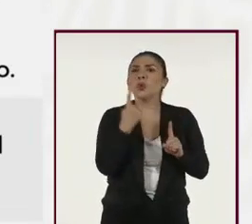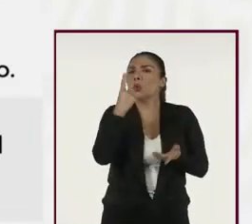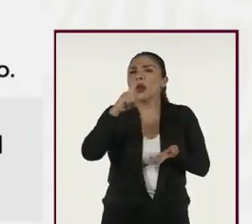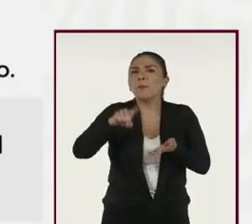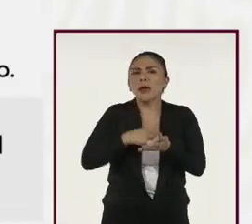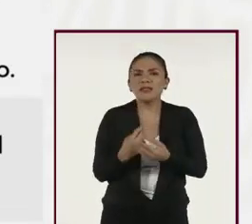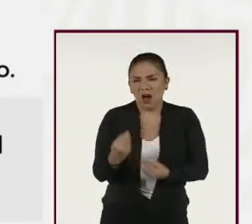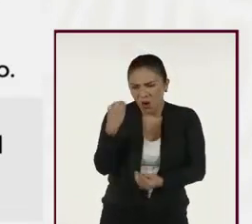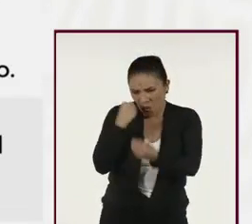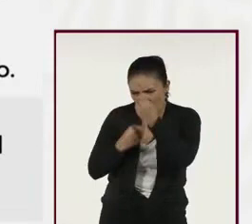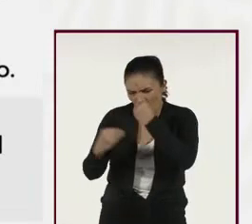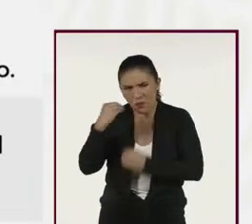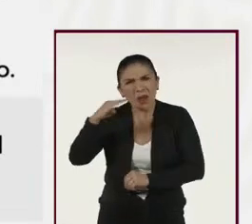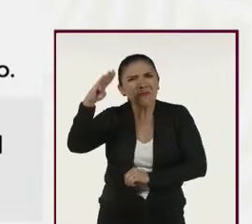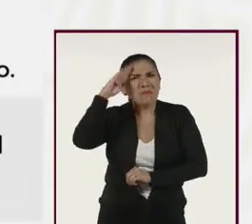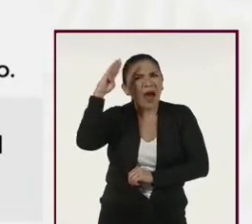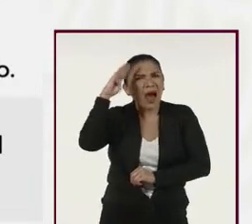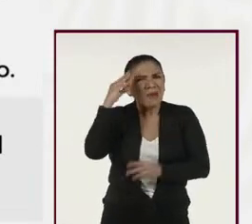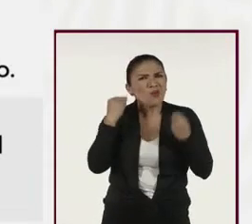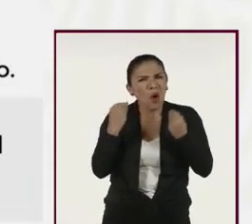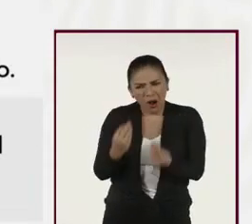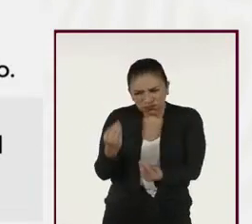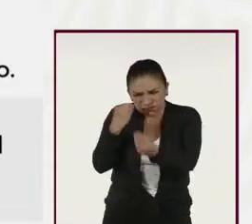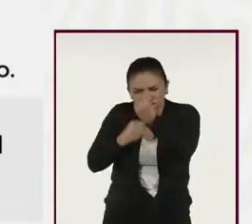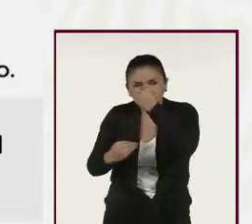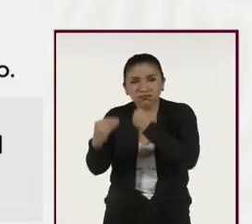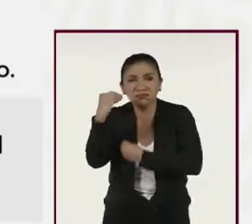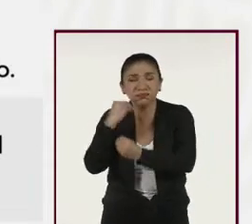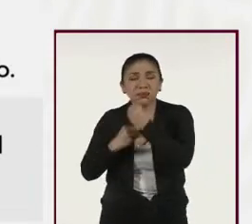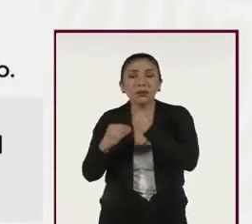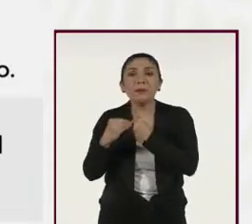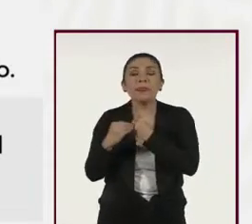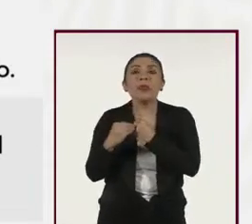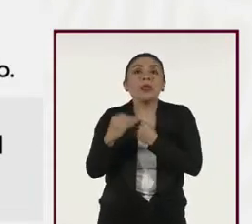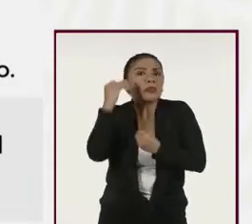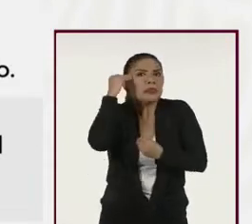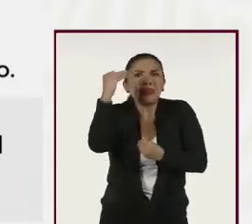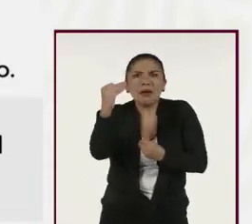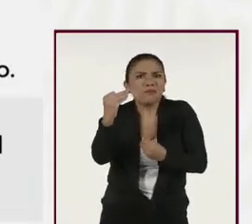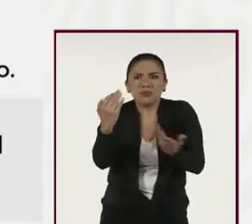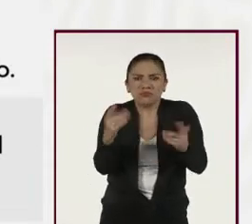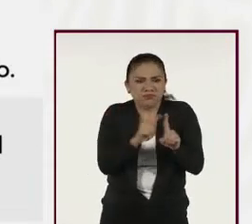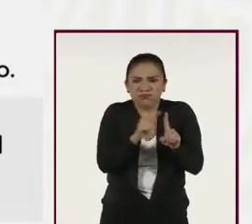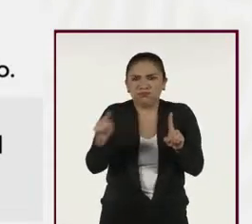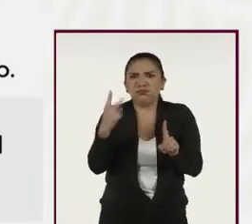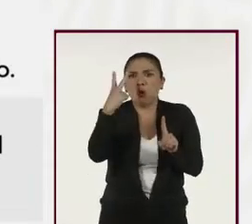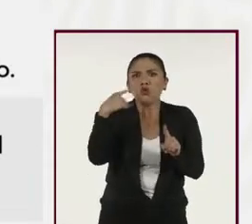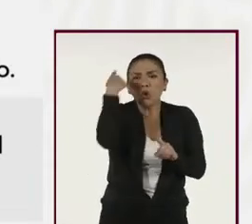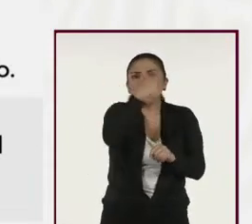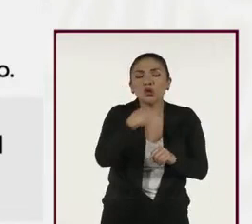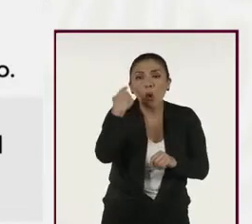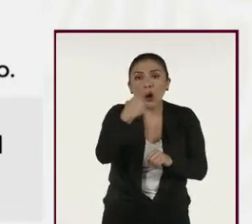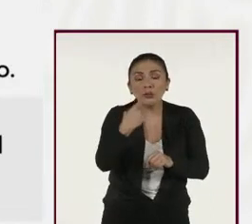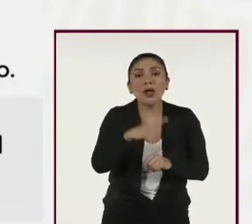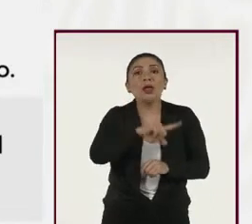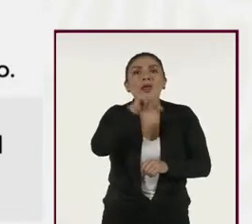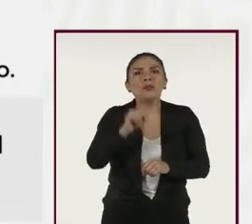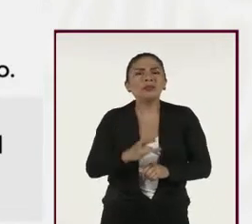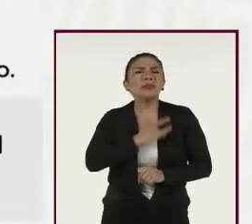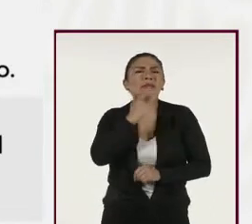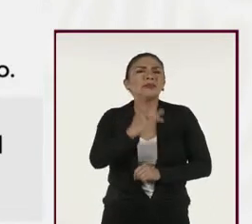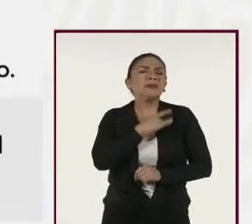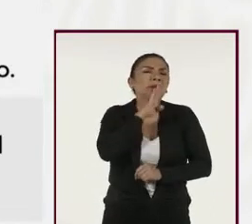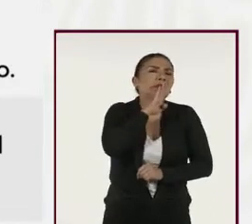alimento anormalmente alta y que se presenta en un lapso de tiempo de 2 horas y que va a generar un